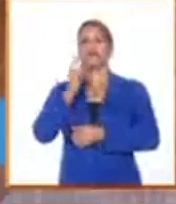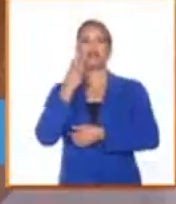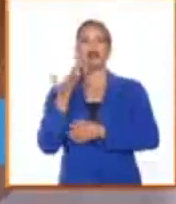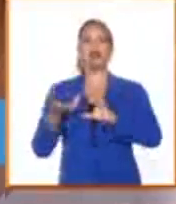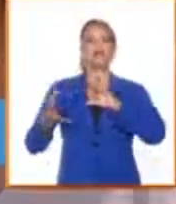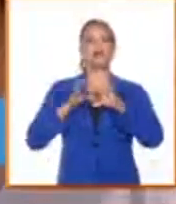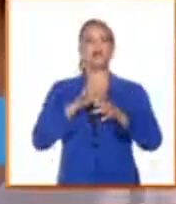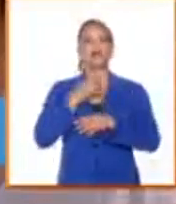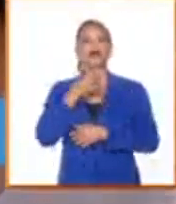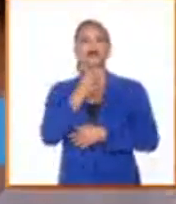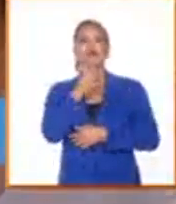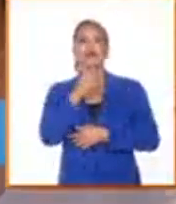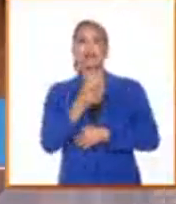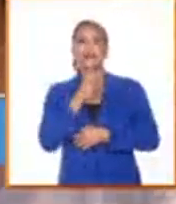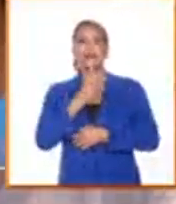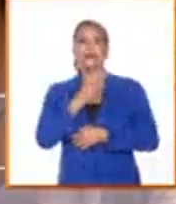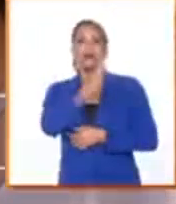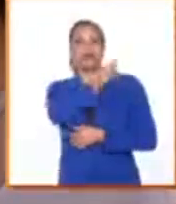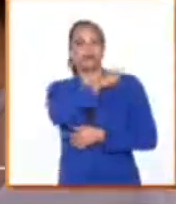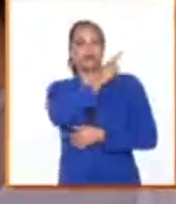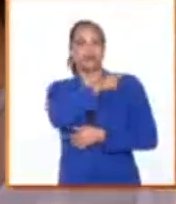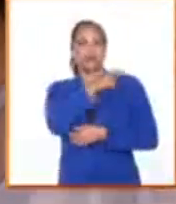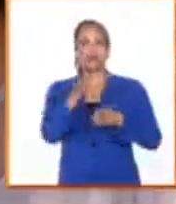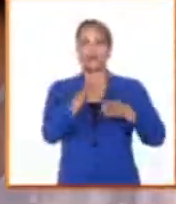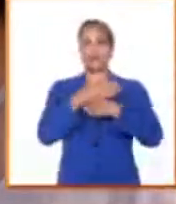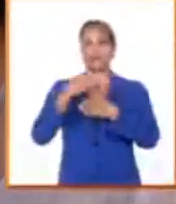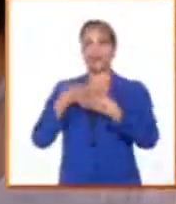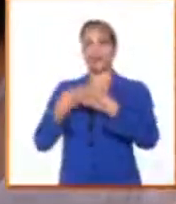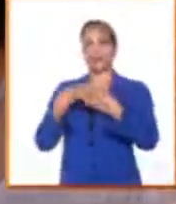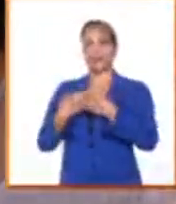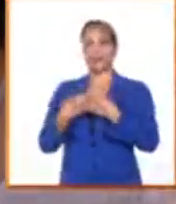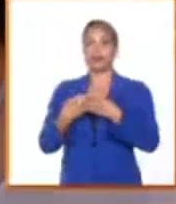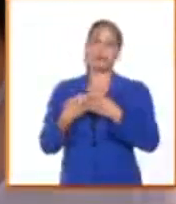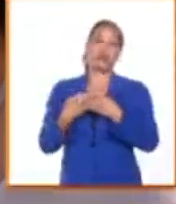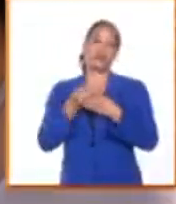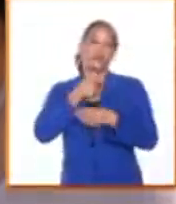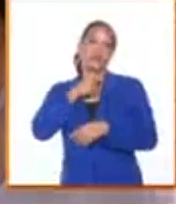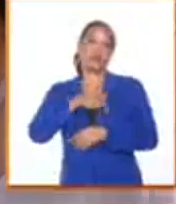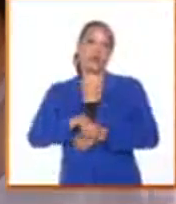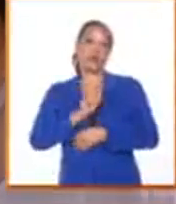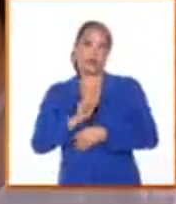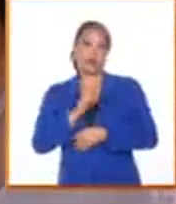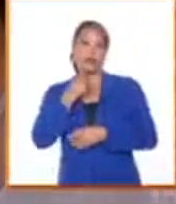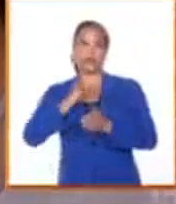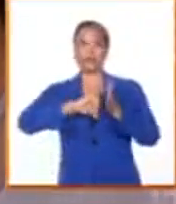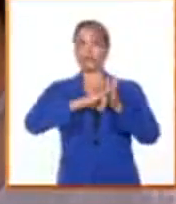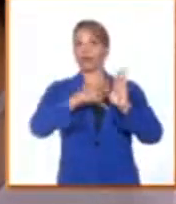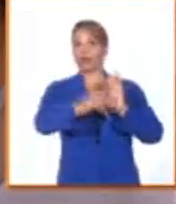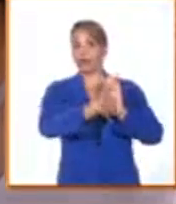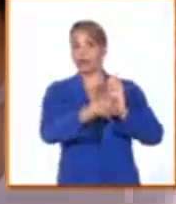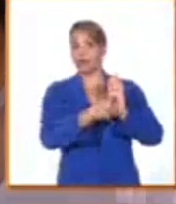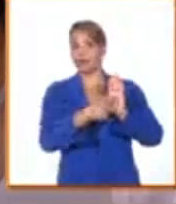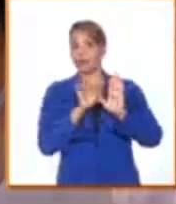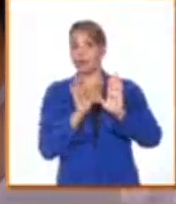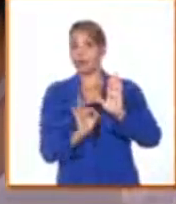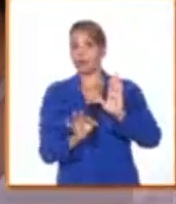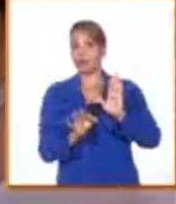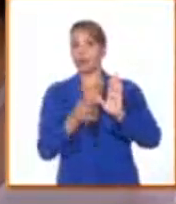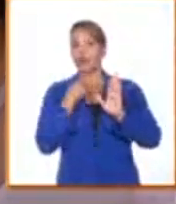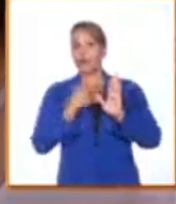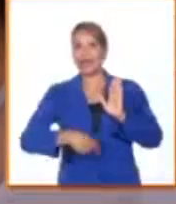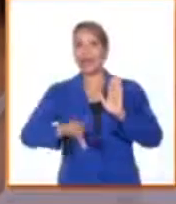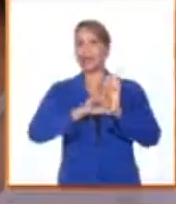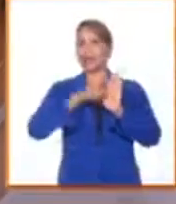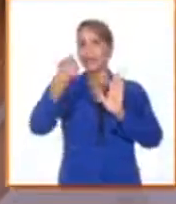los directivos de todas las entidades en función de que cuando este proyecto llegue a ley y